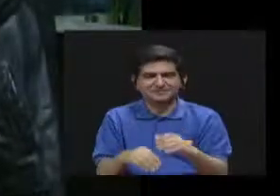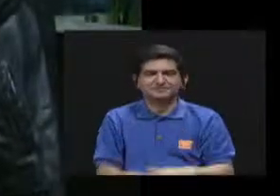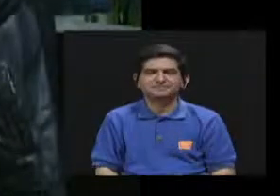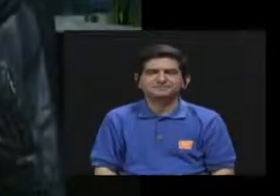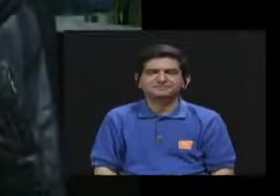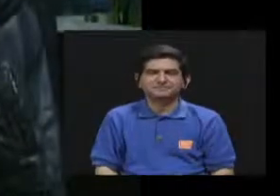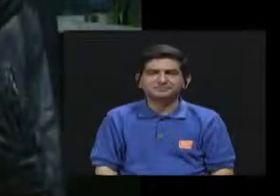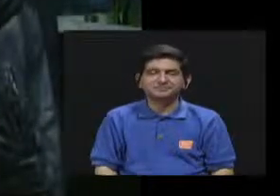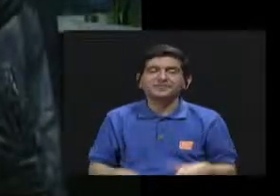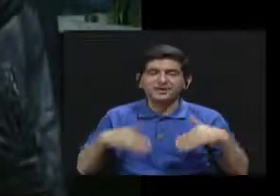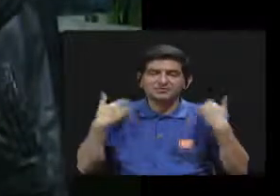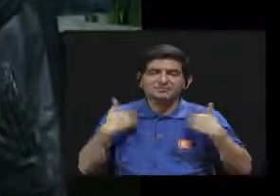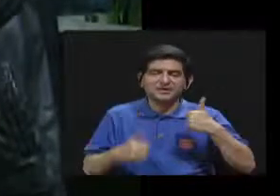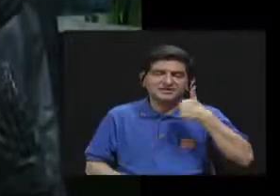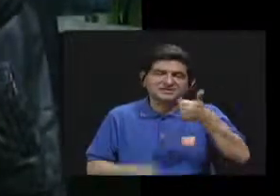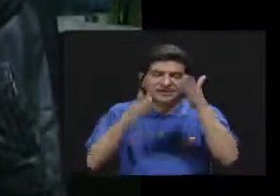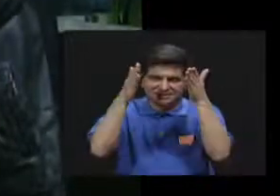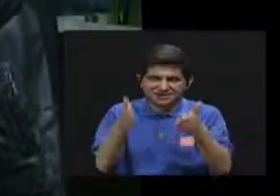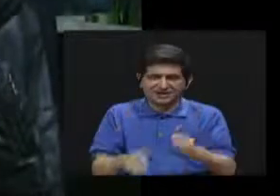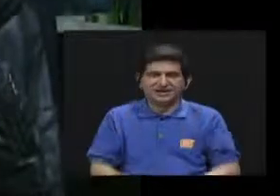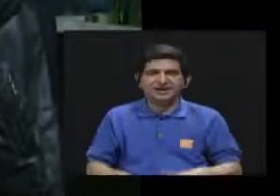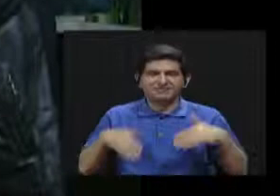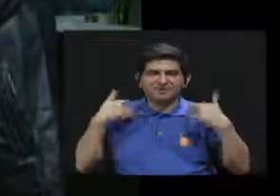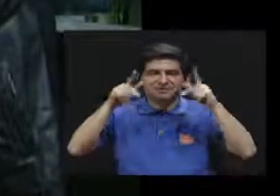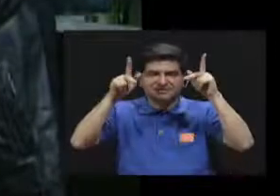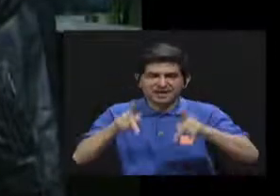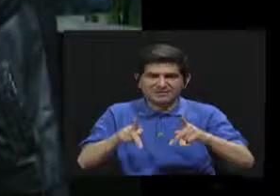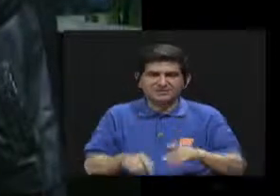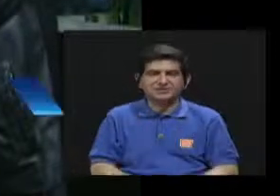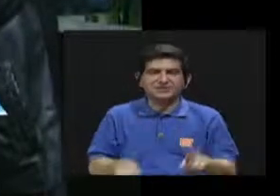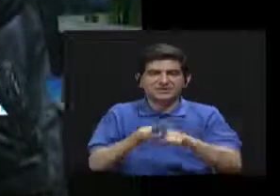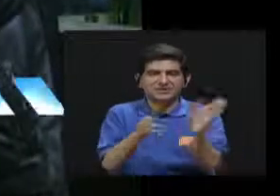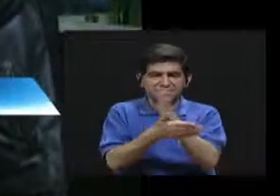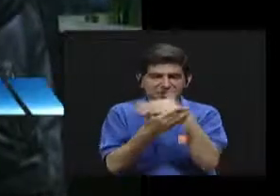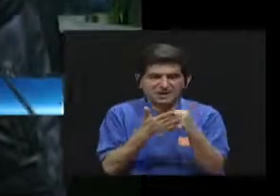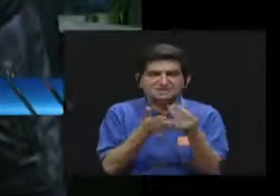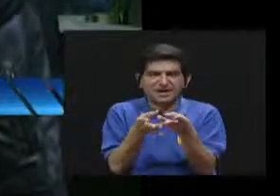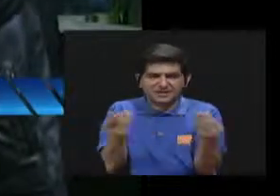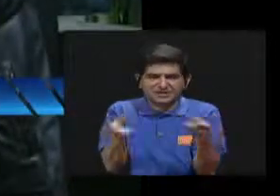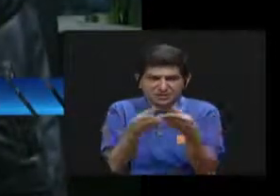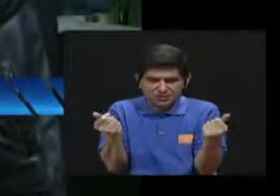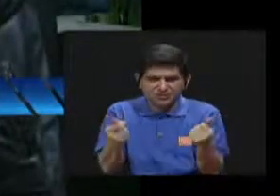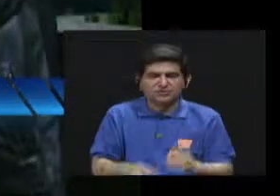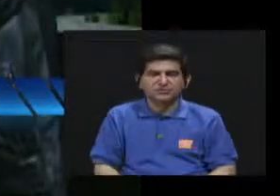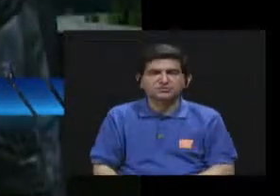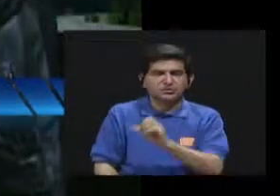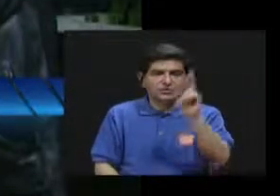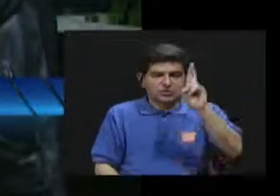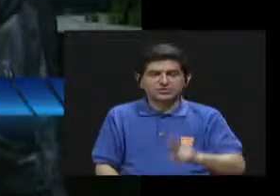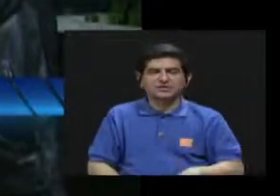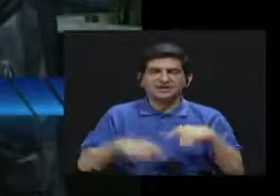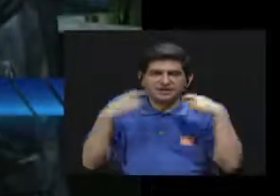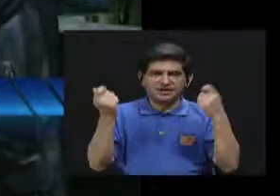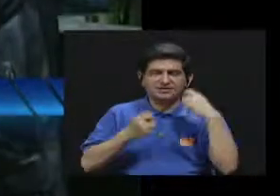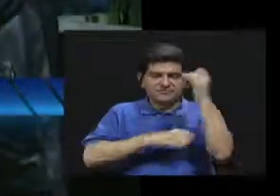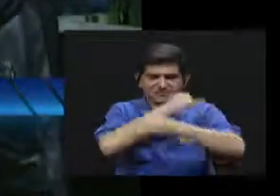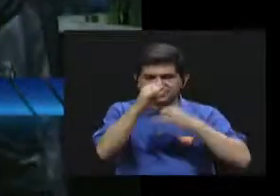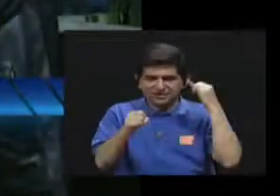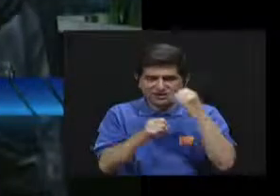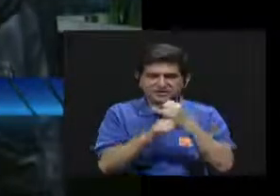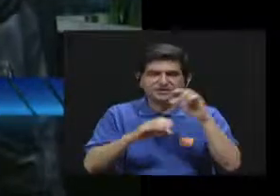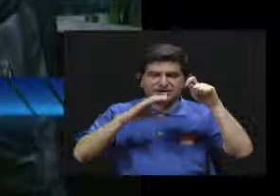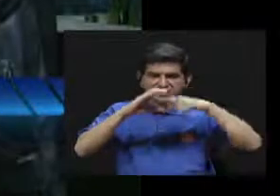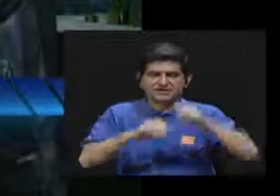a los ganadores, felicidades a las personas que formaron parte de la producción del Costa Rica Festival Internacional de Cine Paz con la Tierra en su tercera